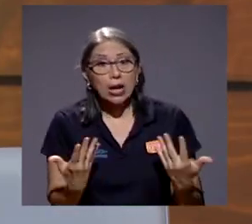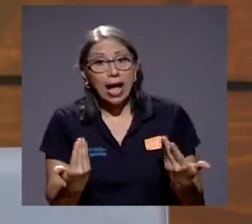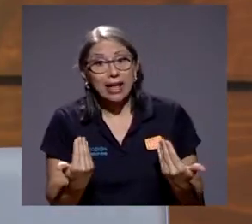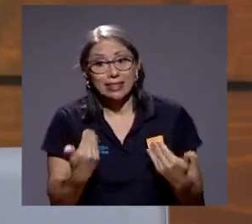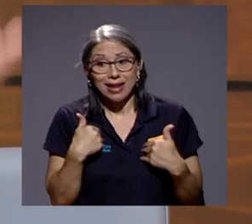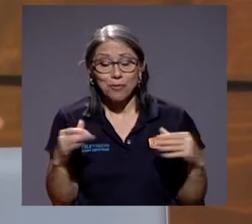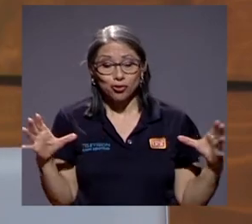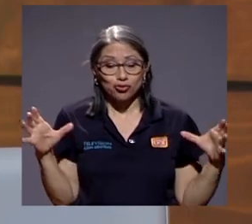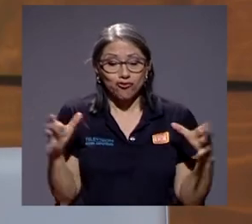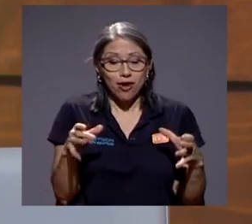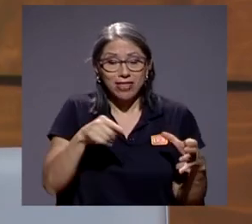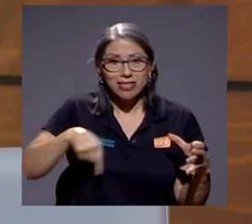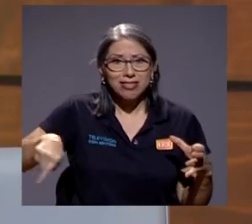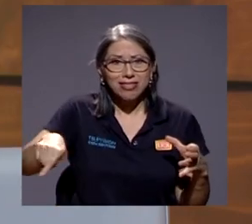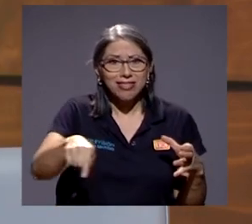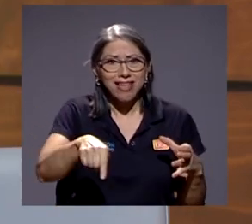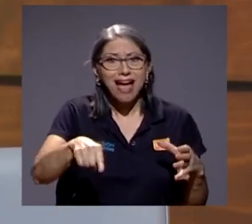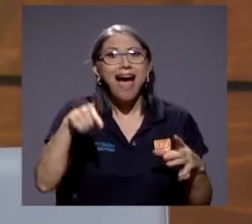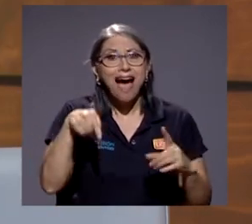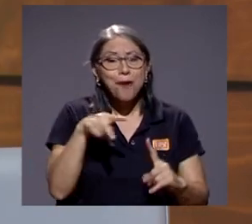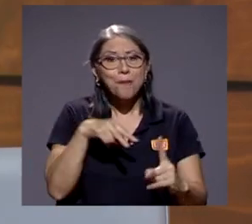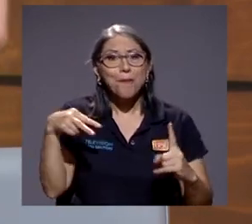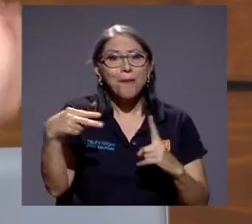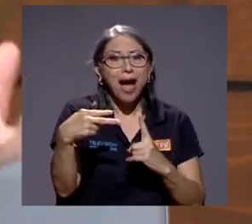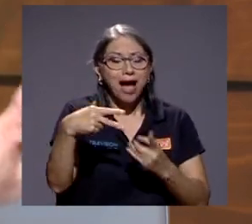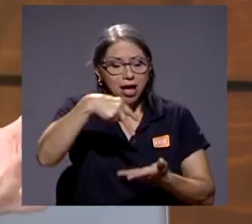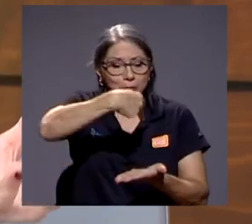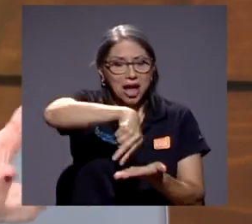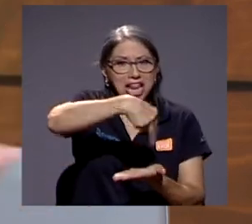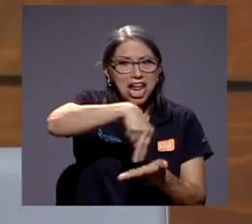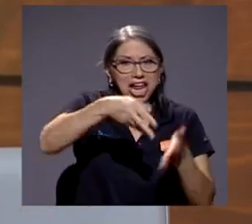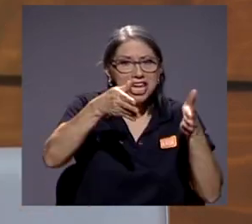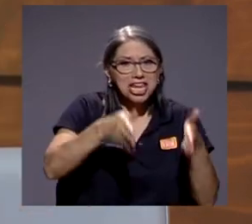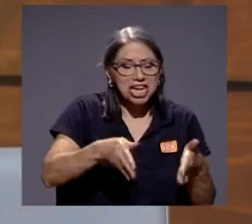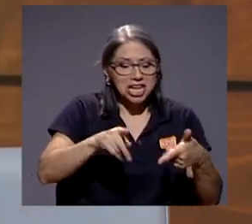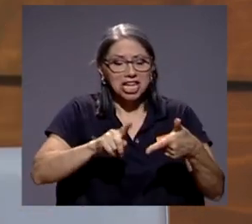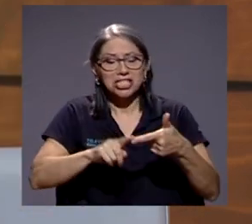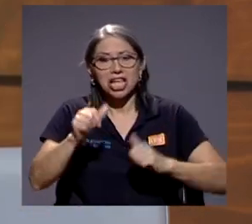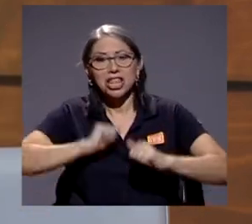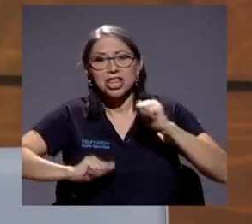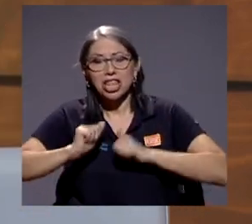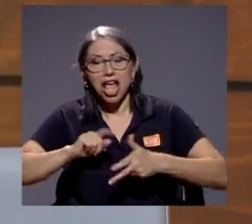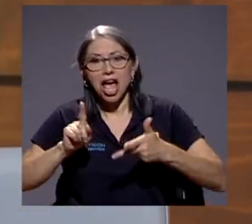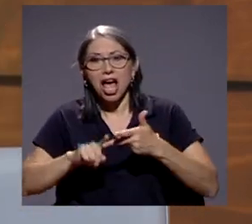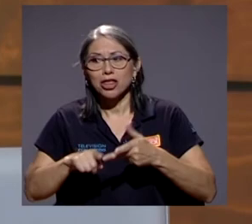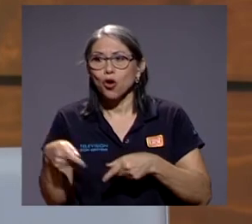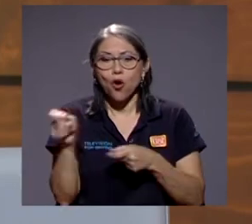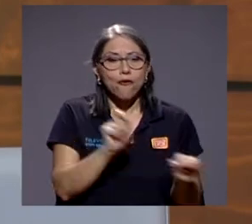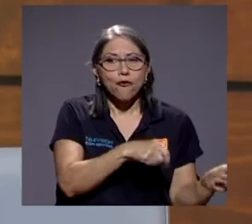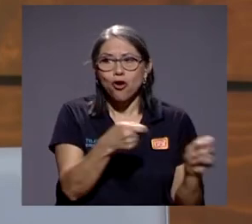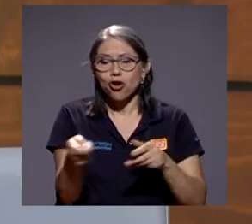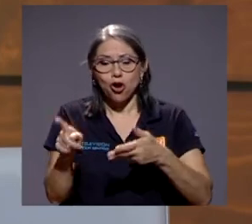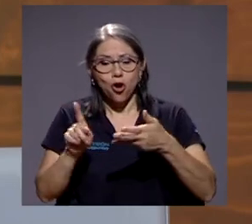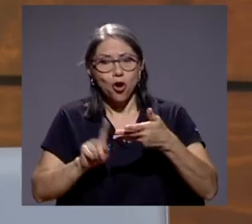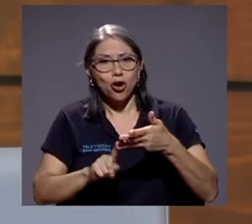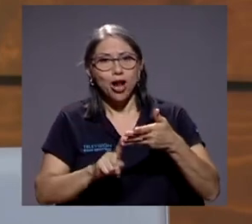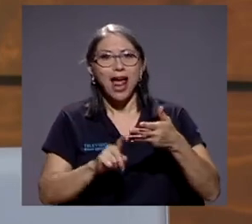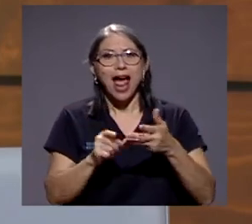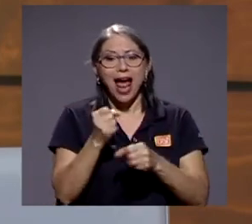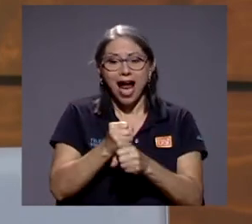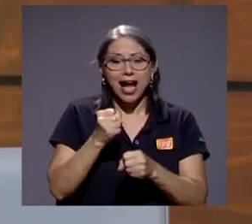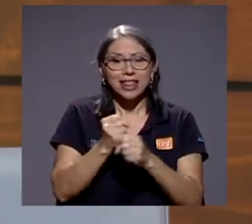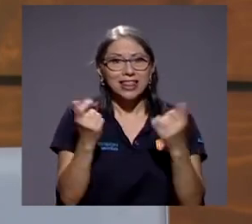de bailarines gente de teatro gente más dedicadas al club artesanía sino que de repente